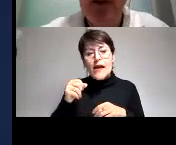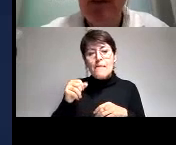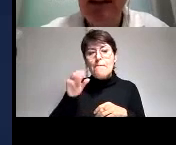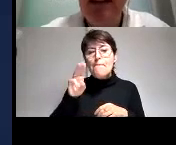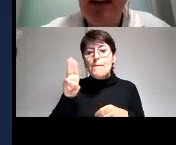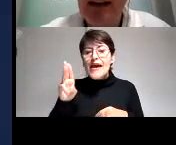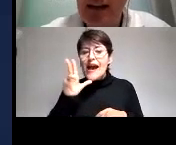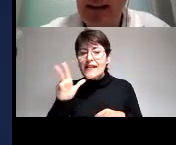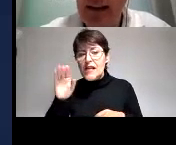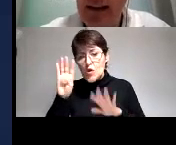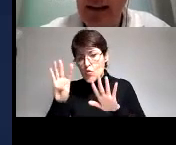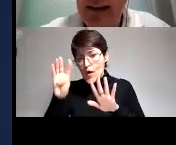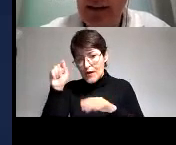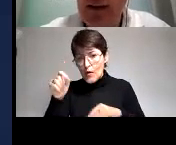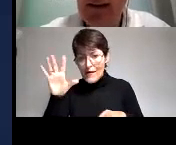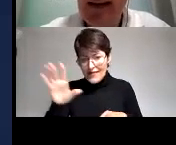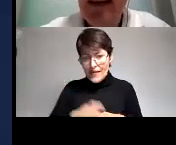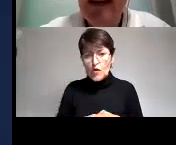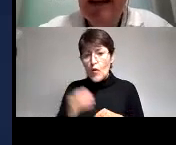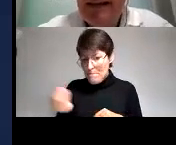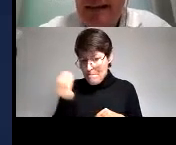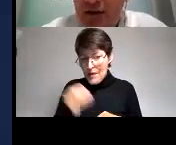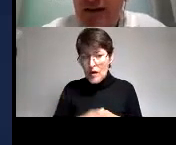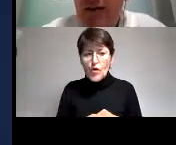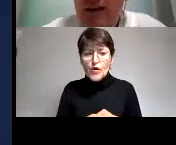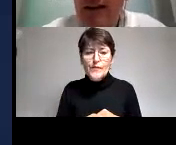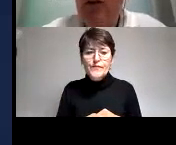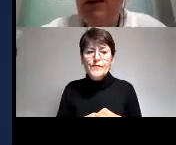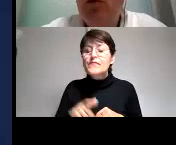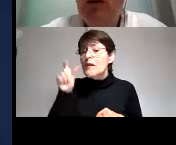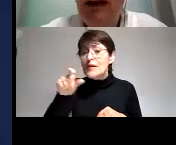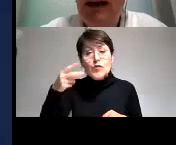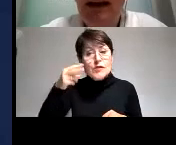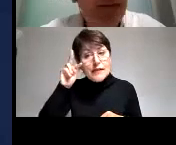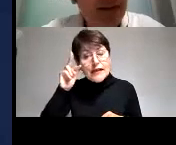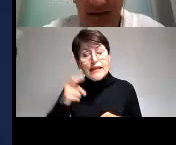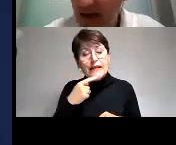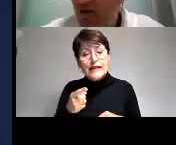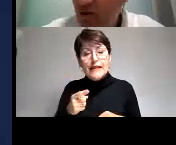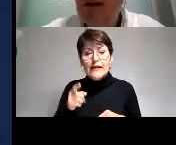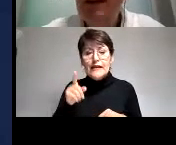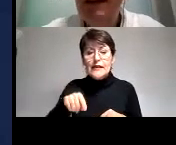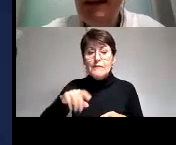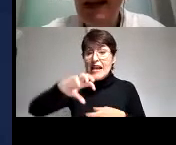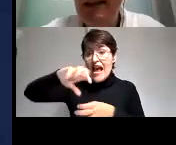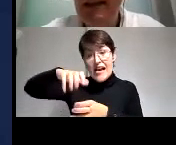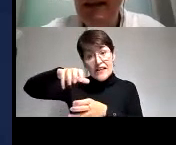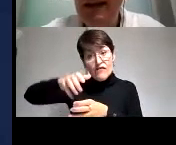sin contaminantes y cargada de electrones. Dicen los entendidos que incluso la del grifo no